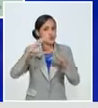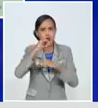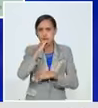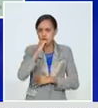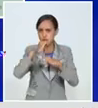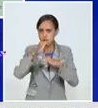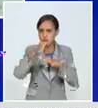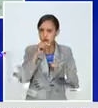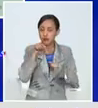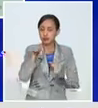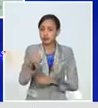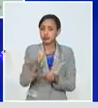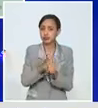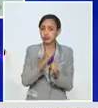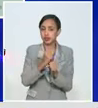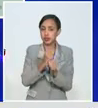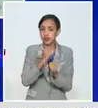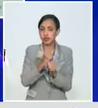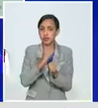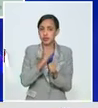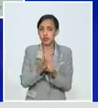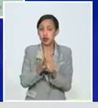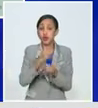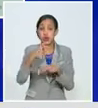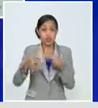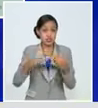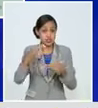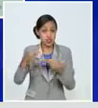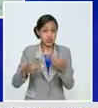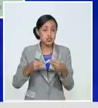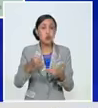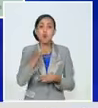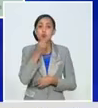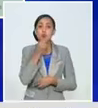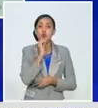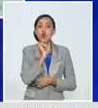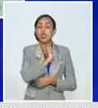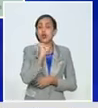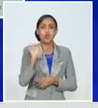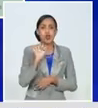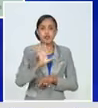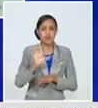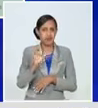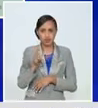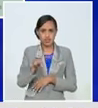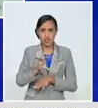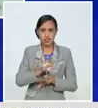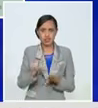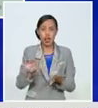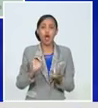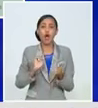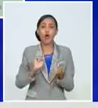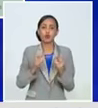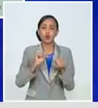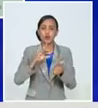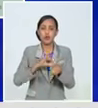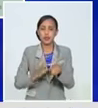acciones que se van tomando, pues se logre finalmente el control de la